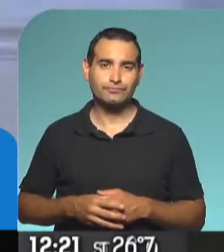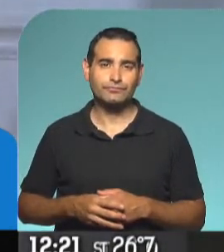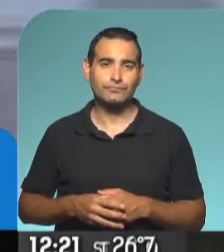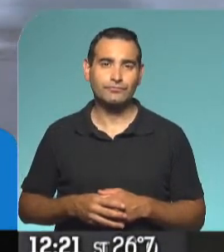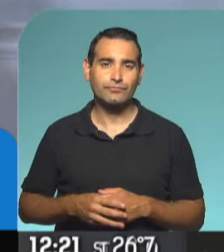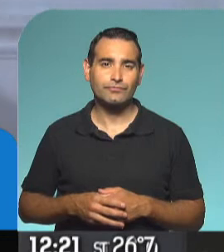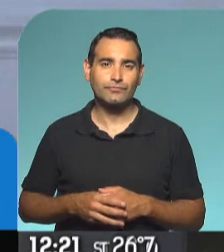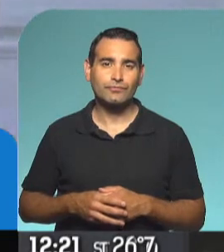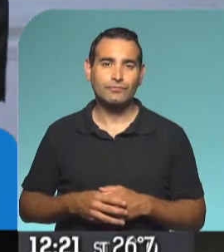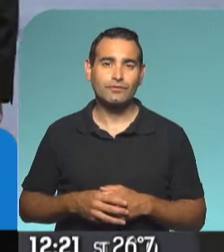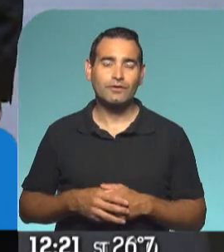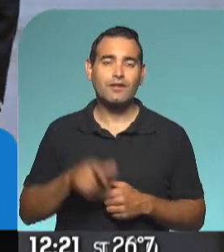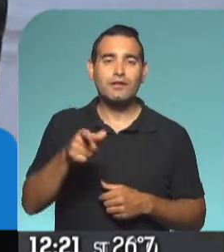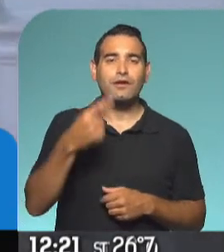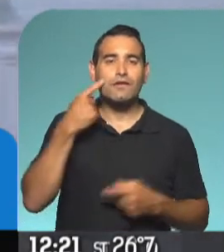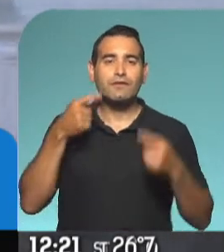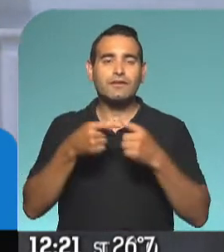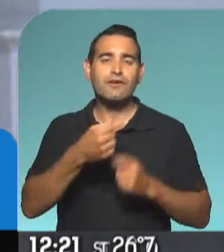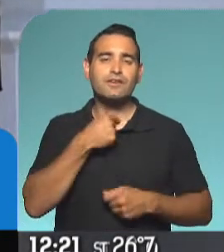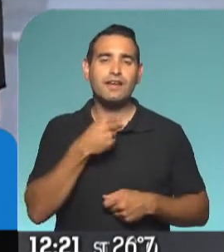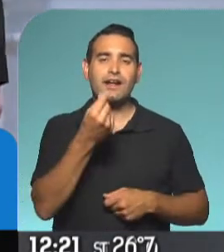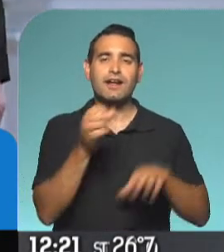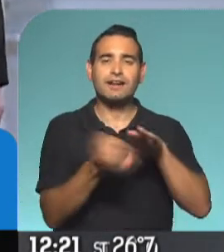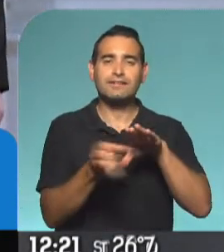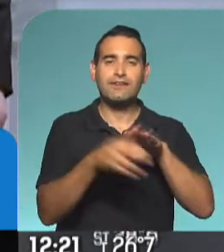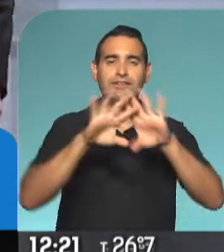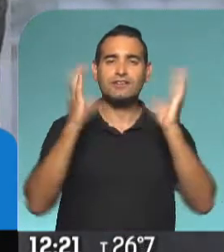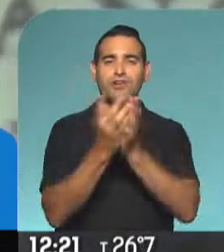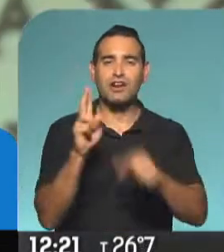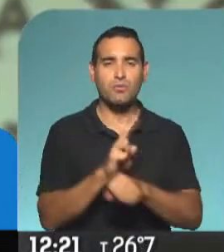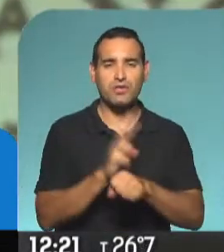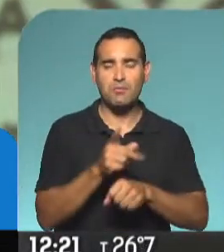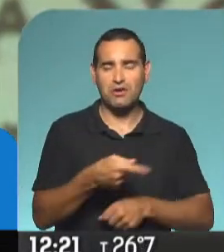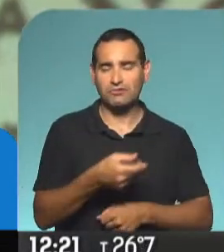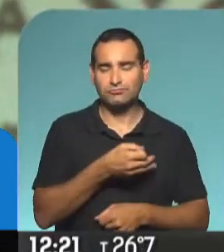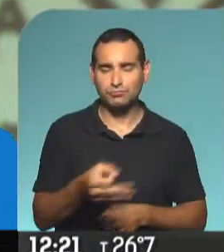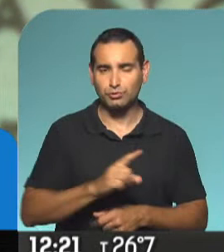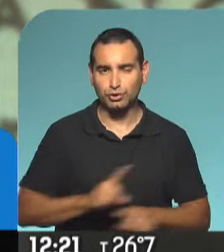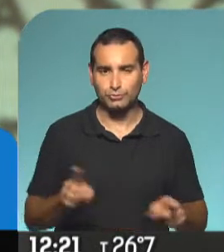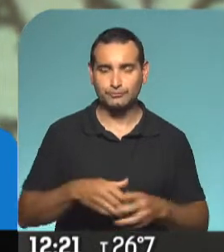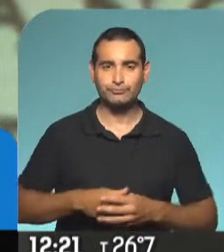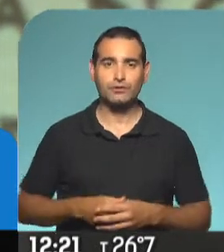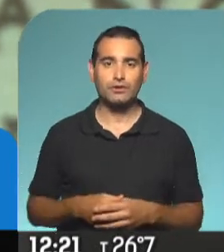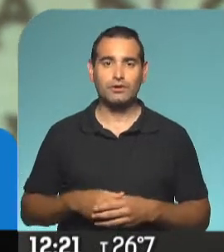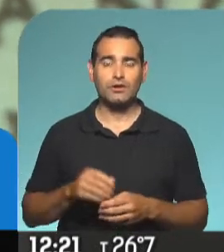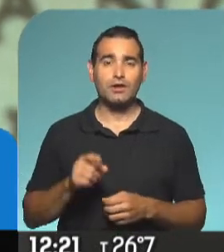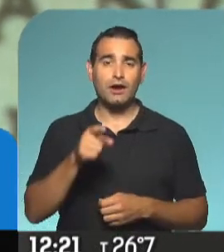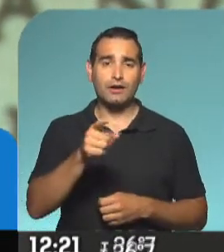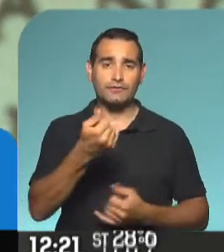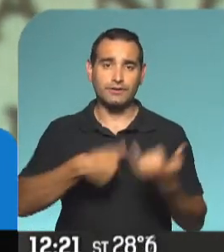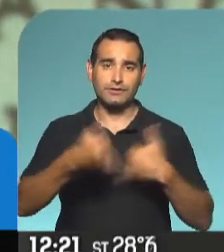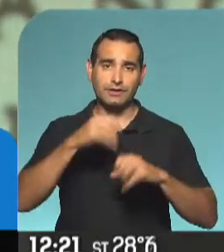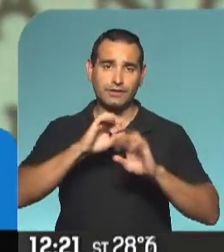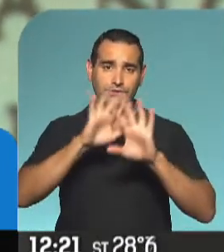la preservación de las reservas internacionales, y obviamente nada de esto ocurrió. Tal cual. Queda claro de lo que usted nos está explicando,